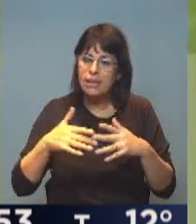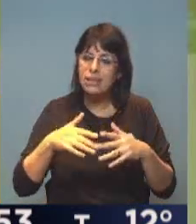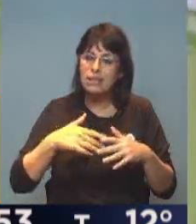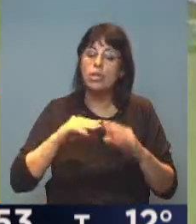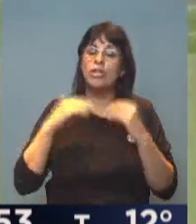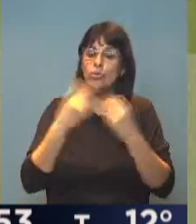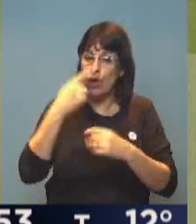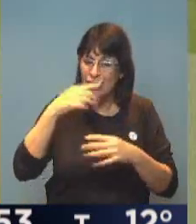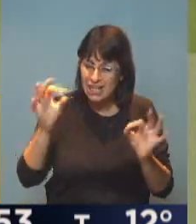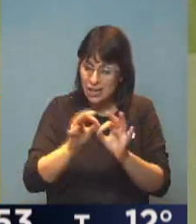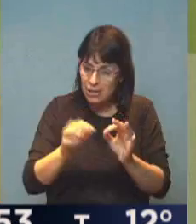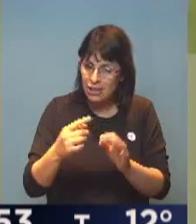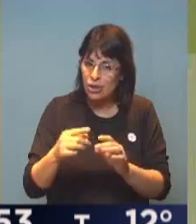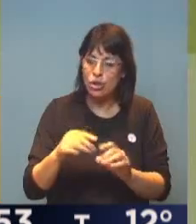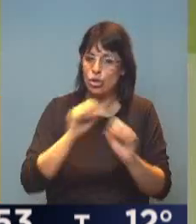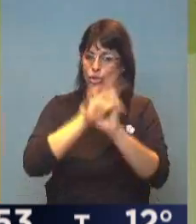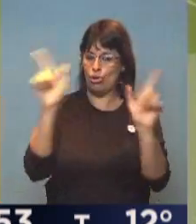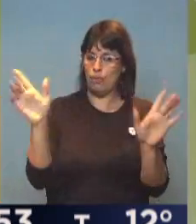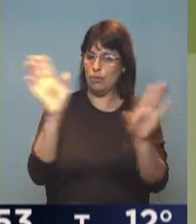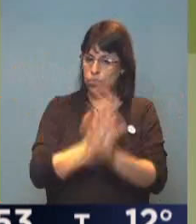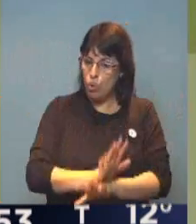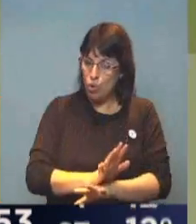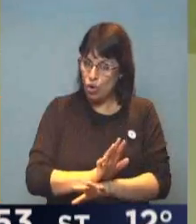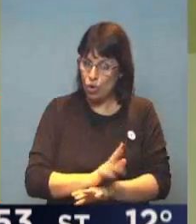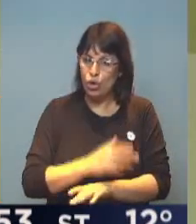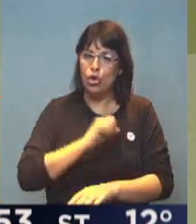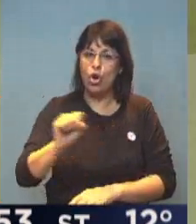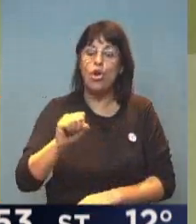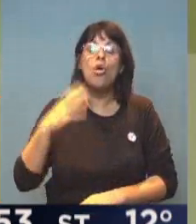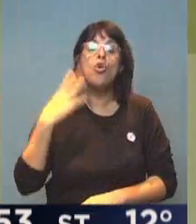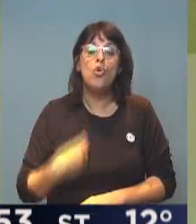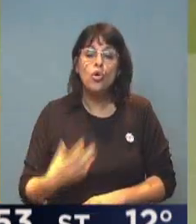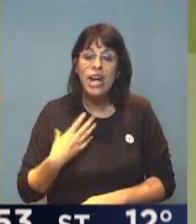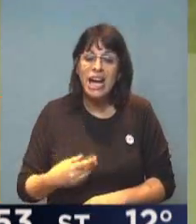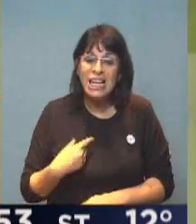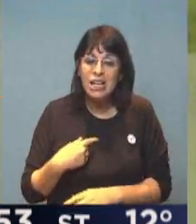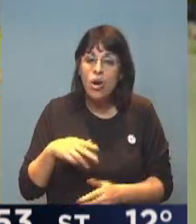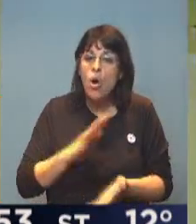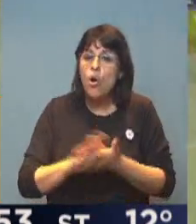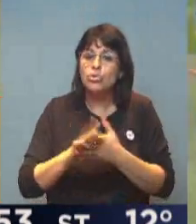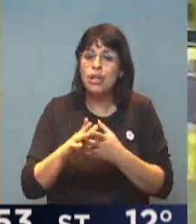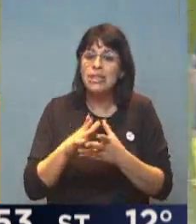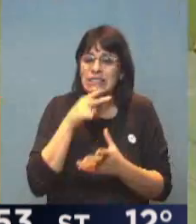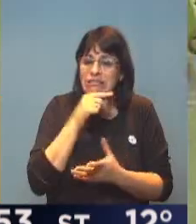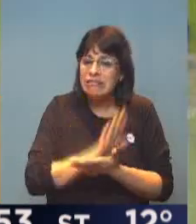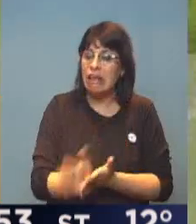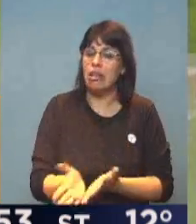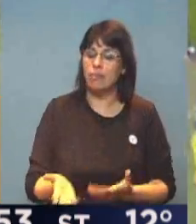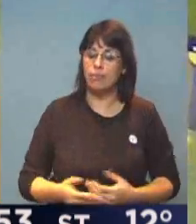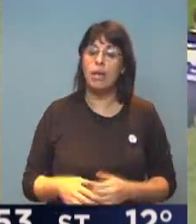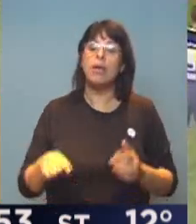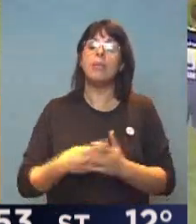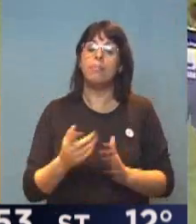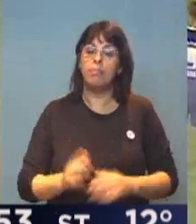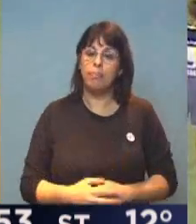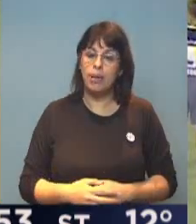0-0. Huracán que se iba a quedar otra vez sin absolutamente nada. Ya era injusto a esa altura, pero